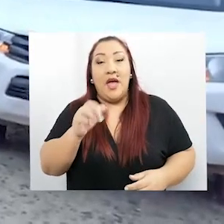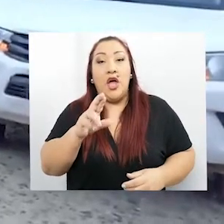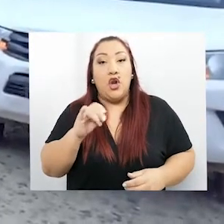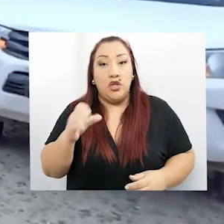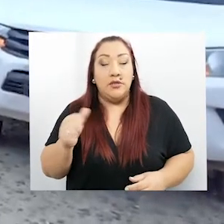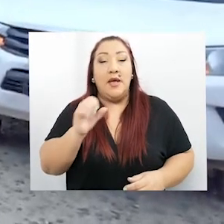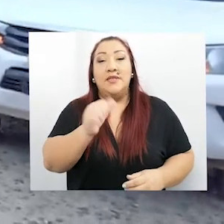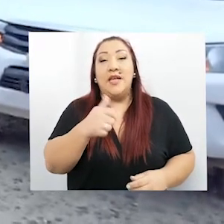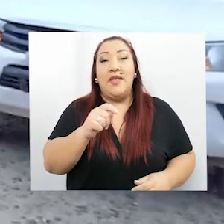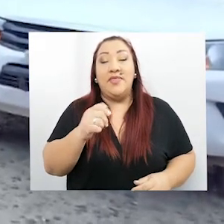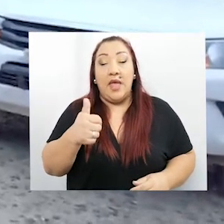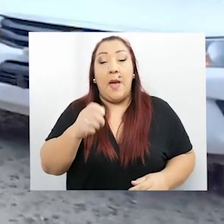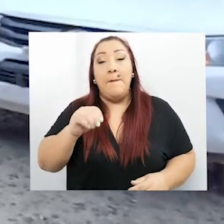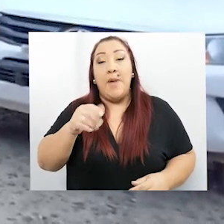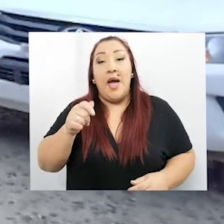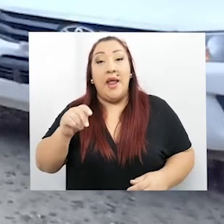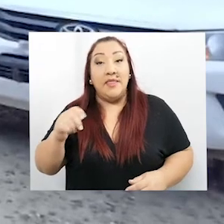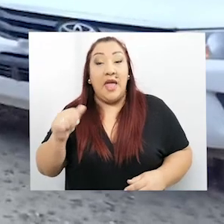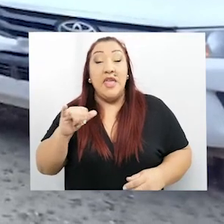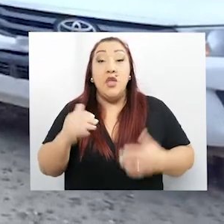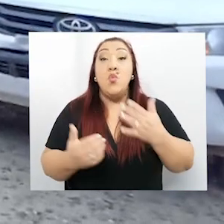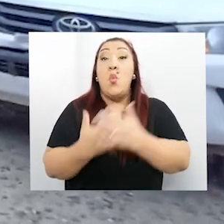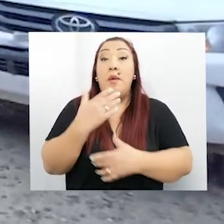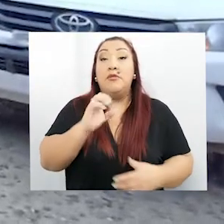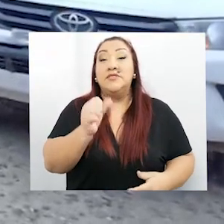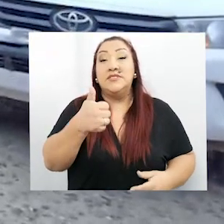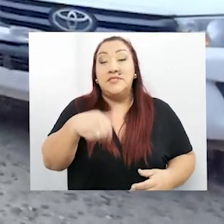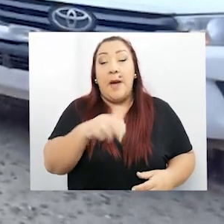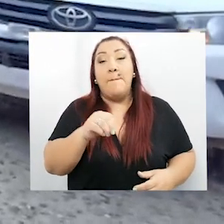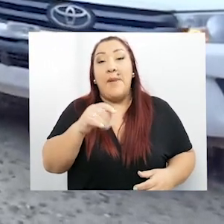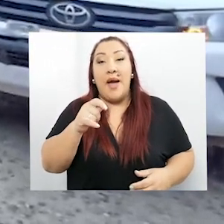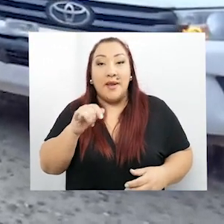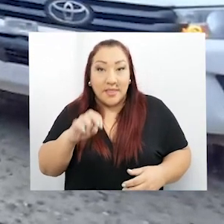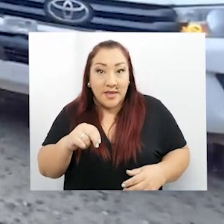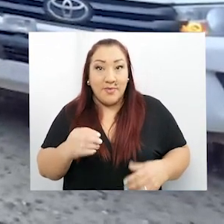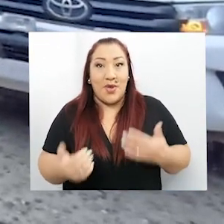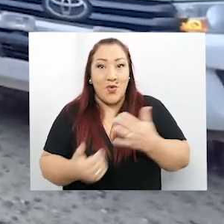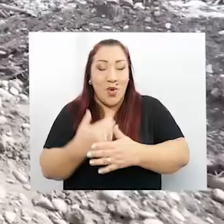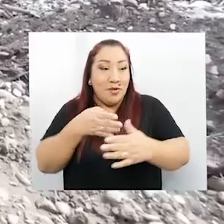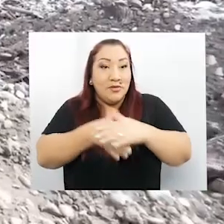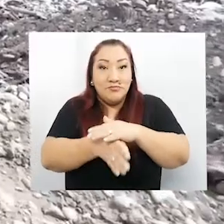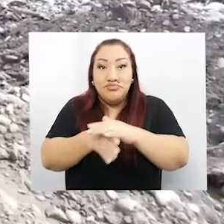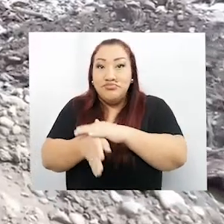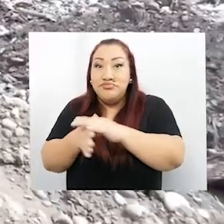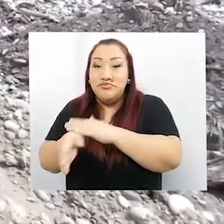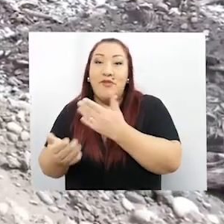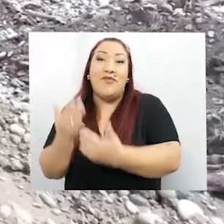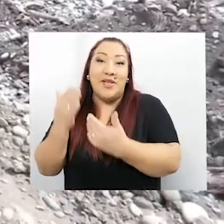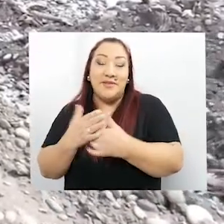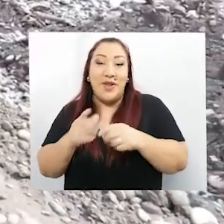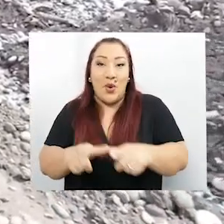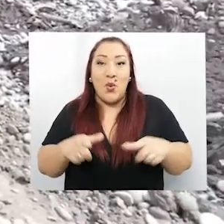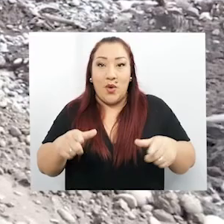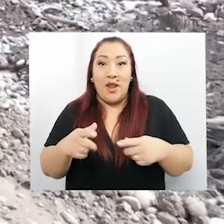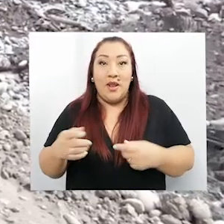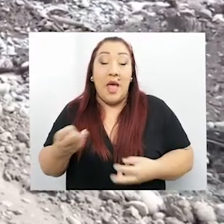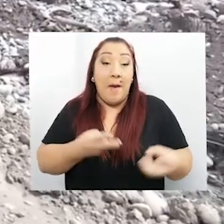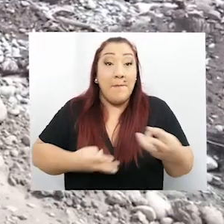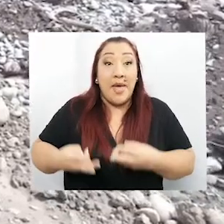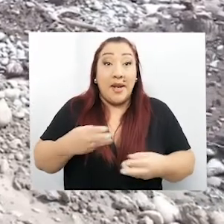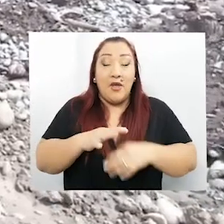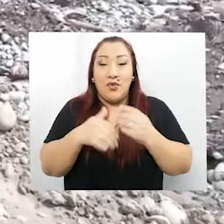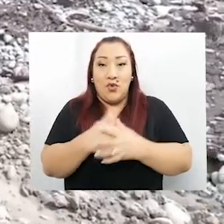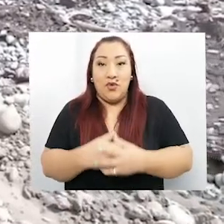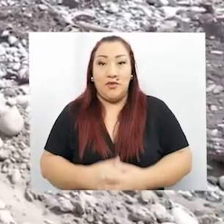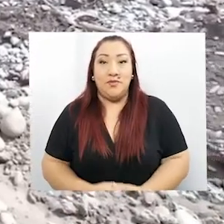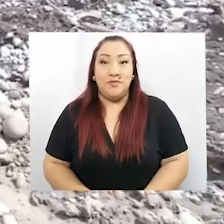Santa Rosa, Santa Marta y Nuevo San Martín, con la finalidad de facilitar el acceso de los centros de producción de la zona a los